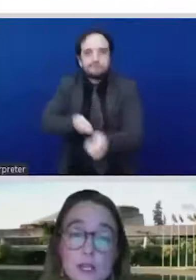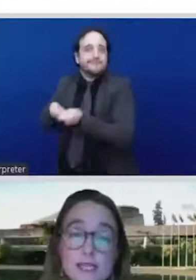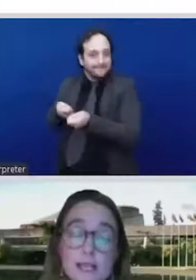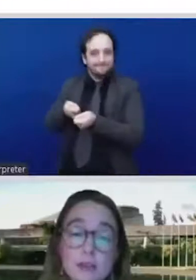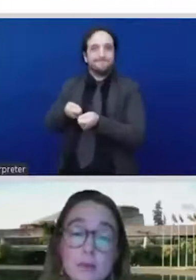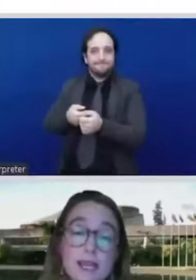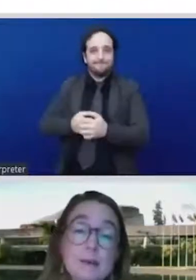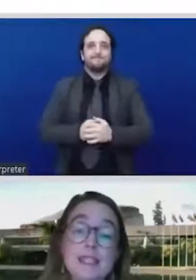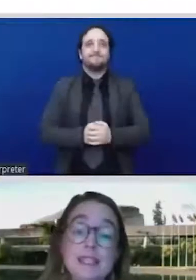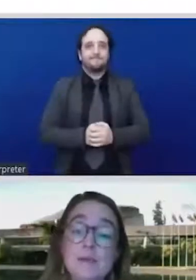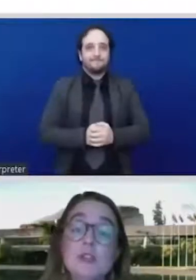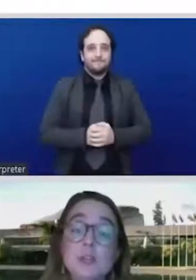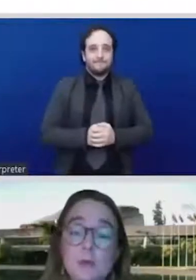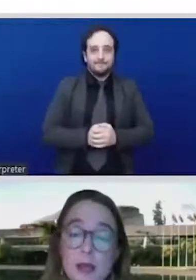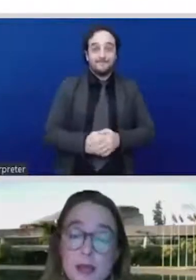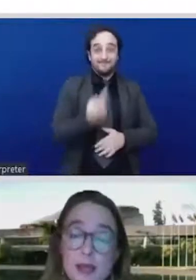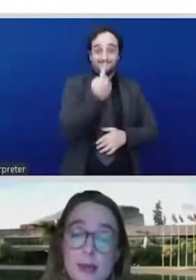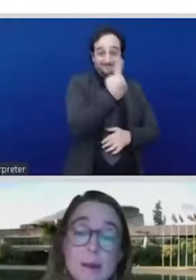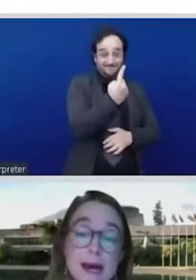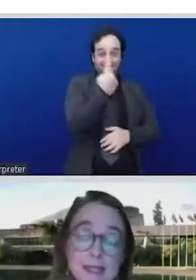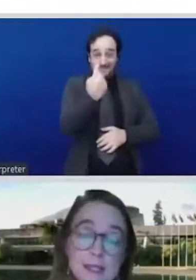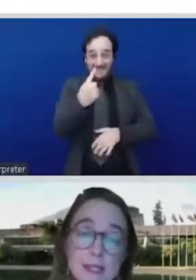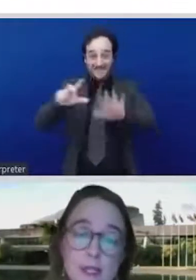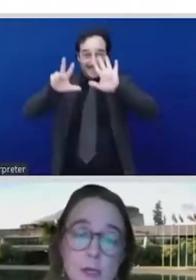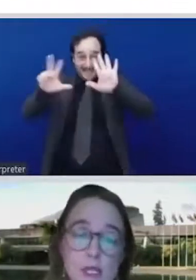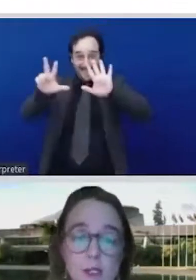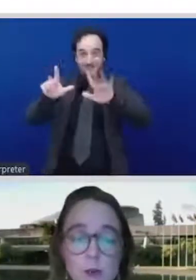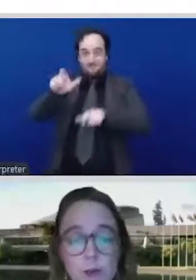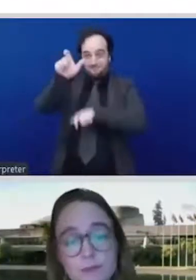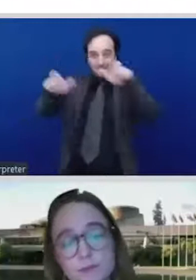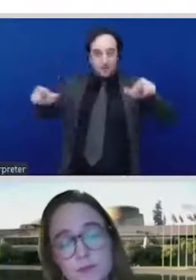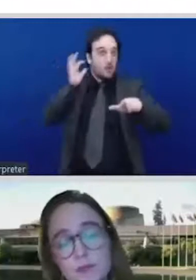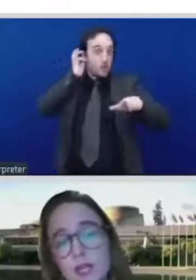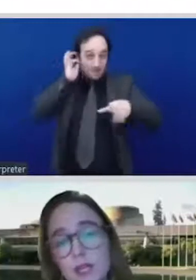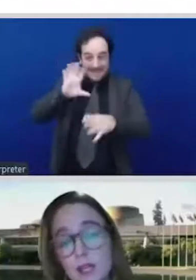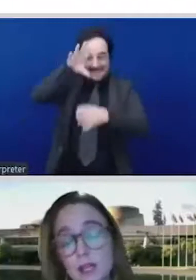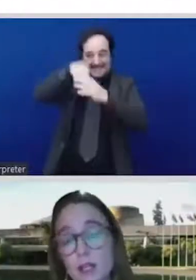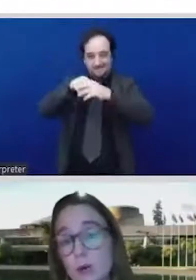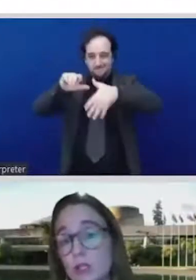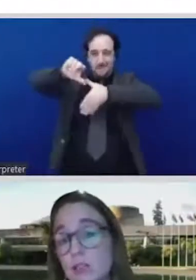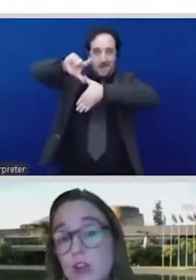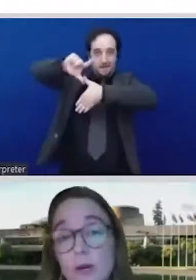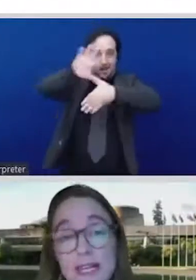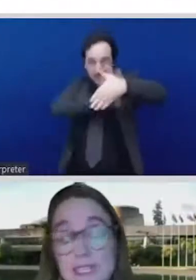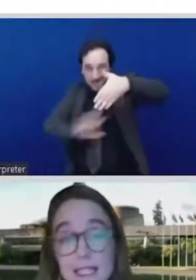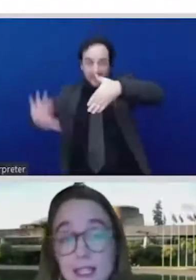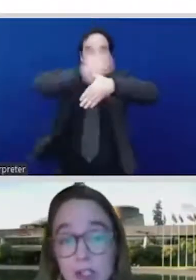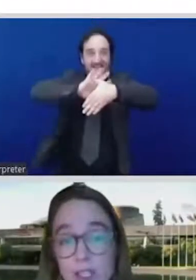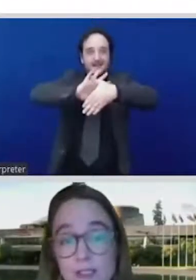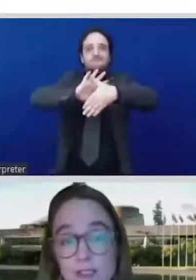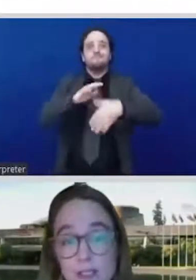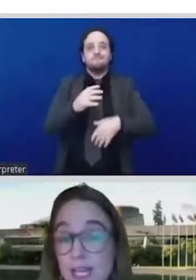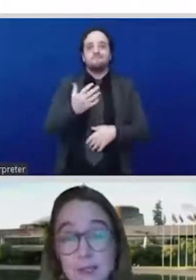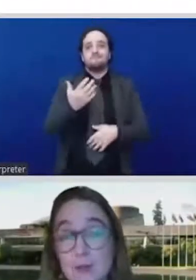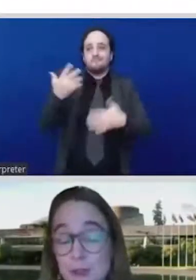pobreza, y esto implica 23 millones más que en 2019. Y por lo tanto, como en crisis anteriores,